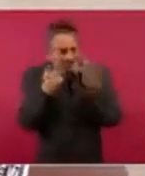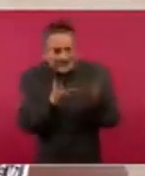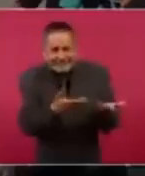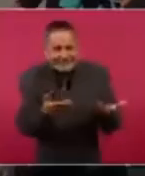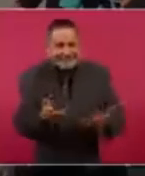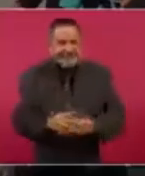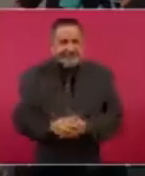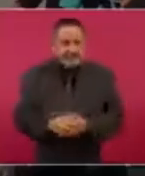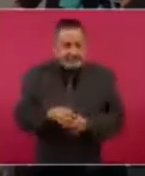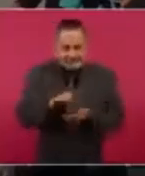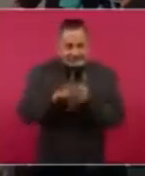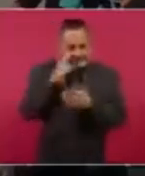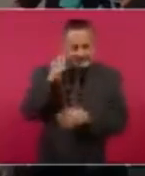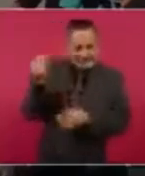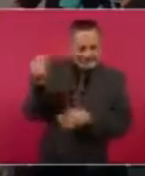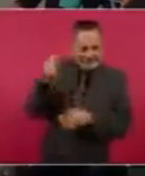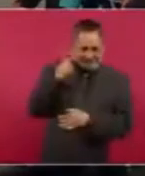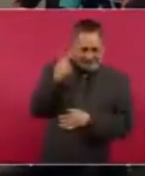Esta nota, por ejemplo,